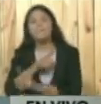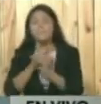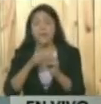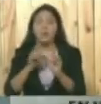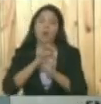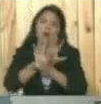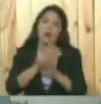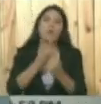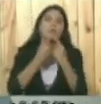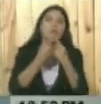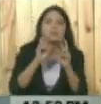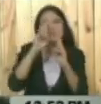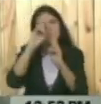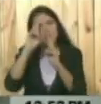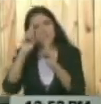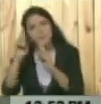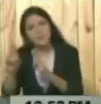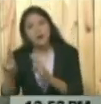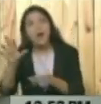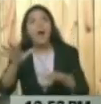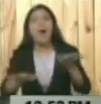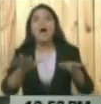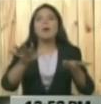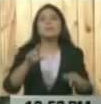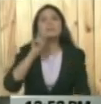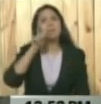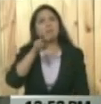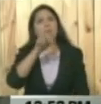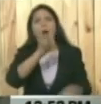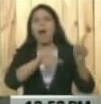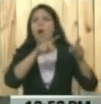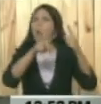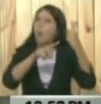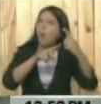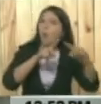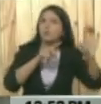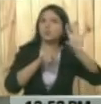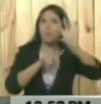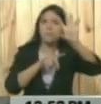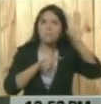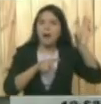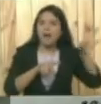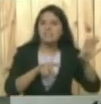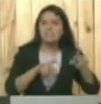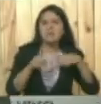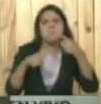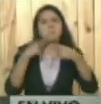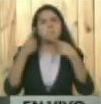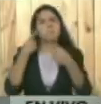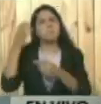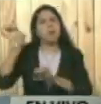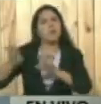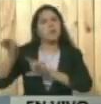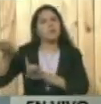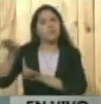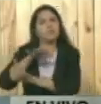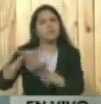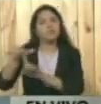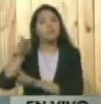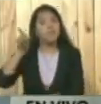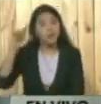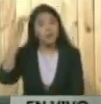respeto, a veces vemos opiniones emanadas desde algunas autoridades de Europa,